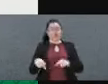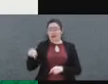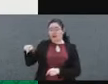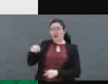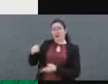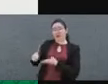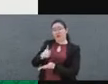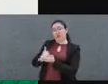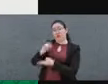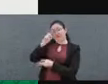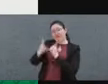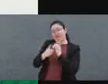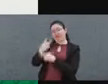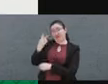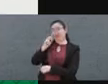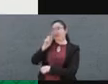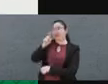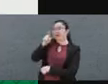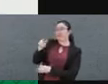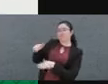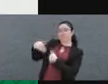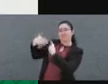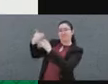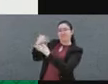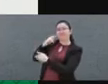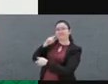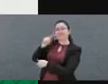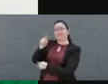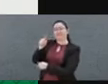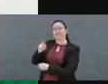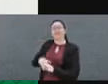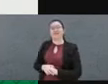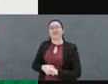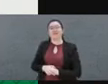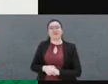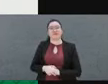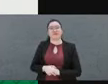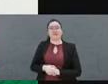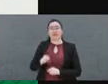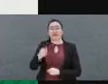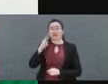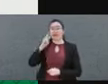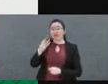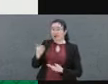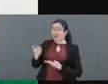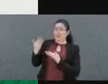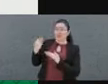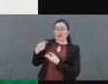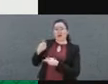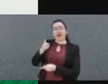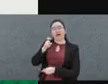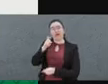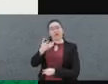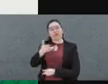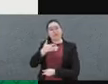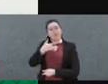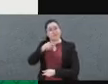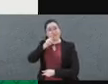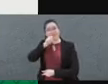Ciudad Deportiva 2, lo pueden ver aquí en la parte del fondo. Este es uno de los pozos que nos entrega agua a esta